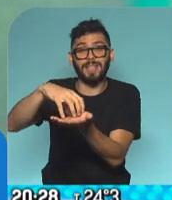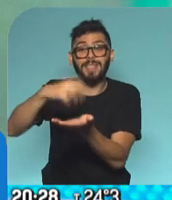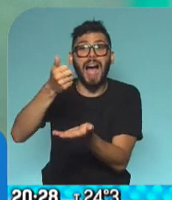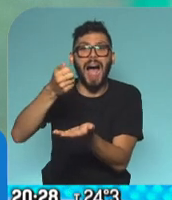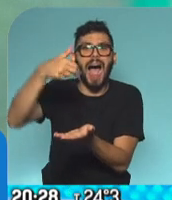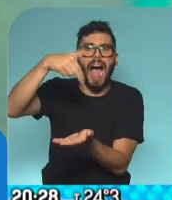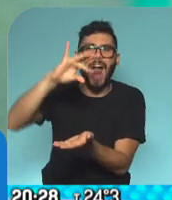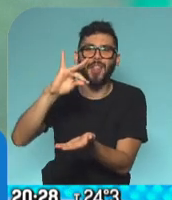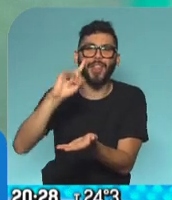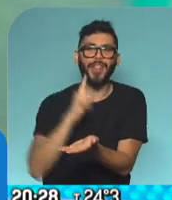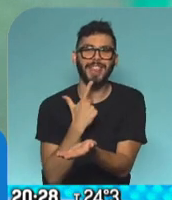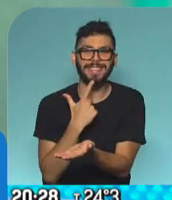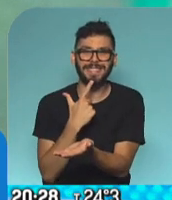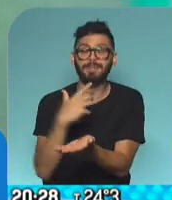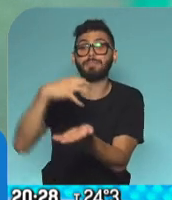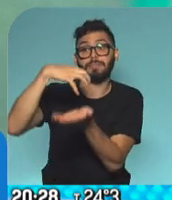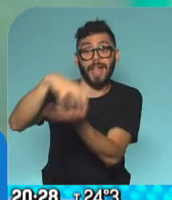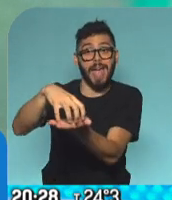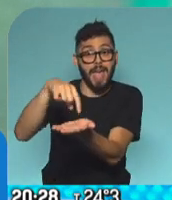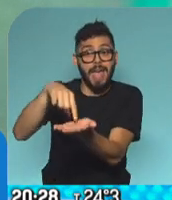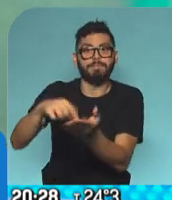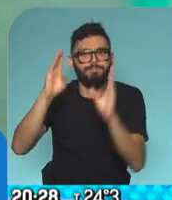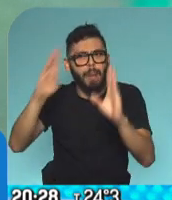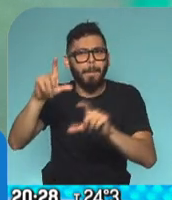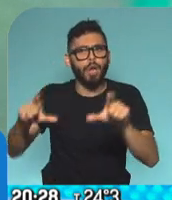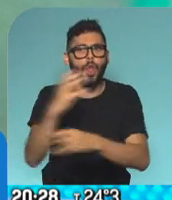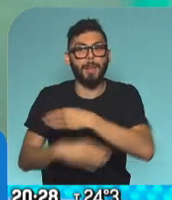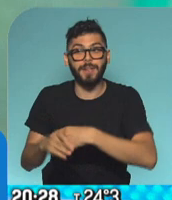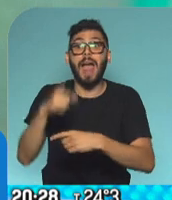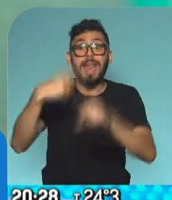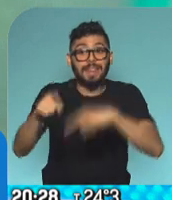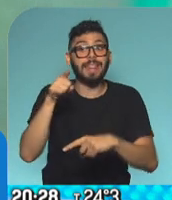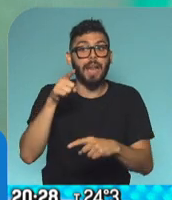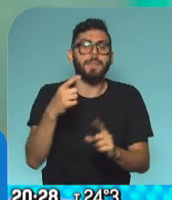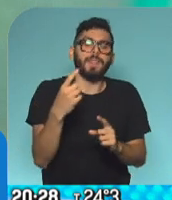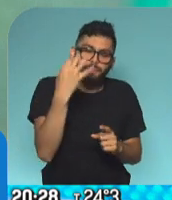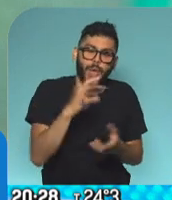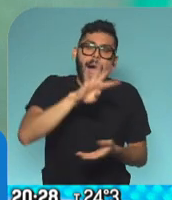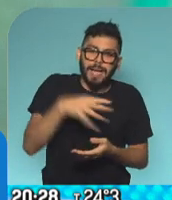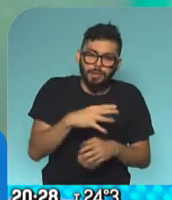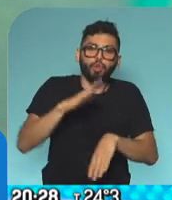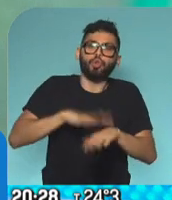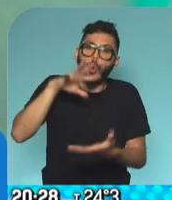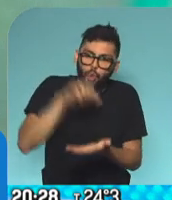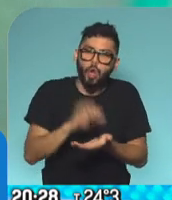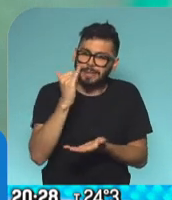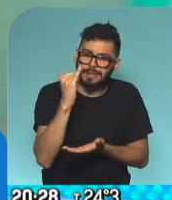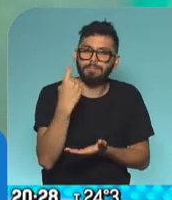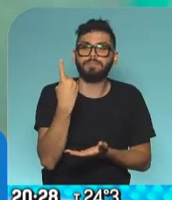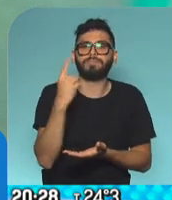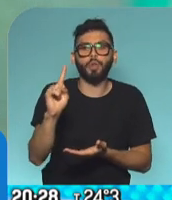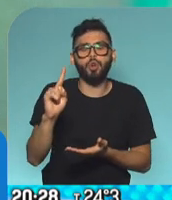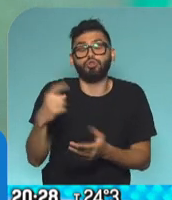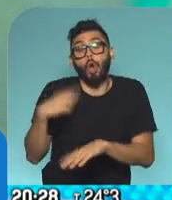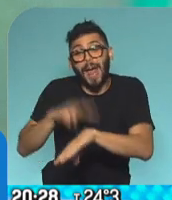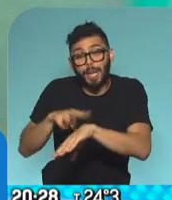andy que es justamente el organismo que trabaja con personas de discapacidad el trámite se hace en anses se saca un turno pero yo le diría a